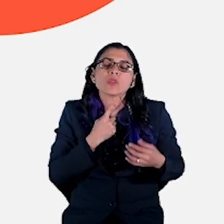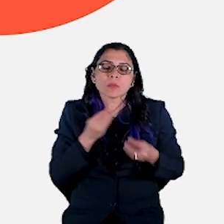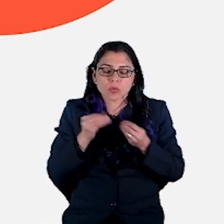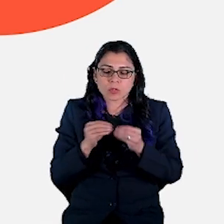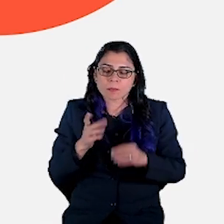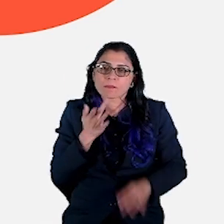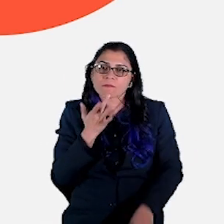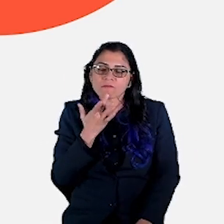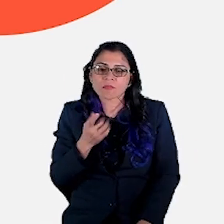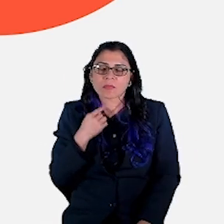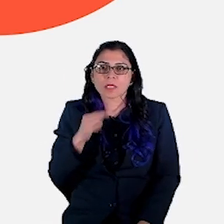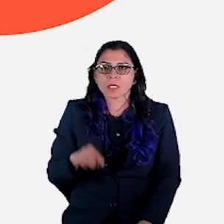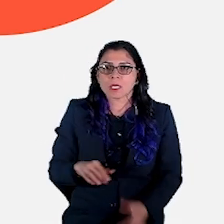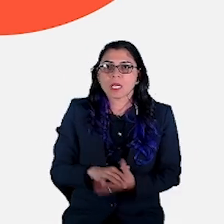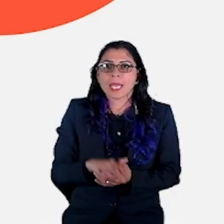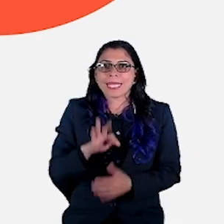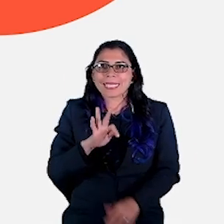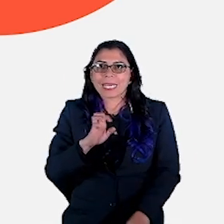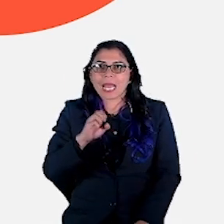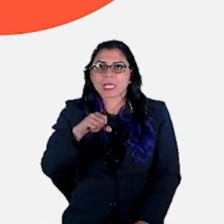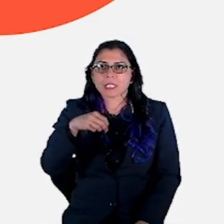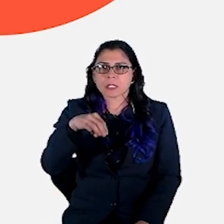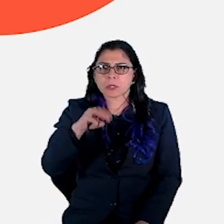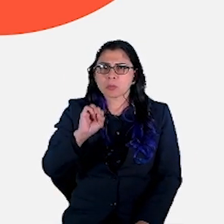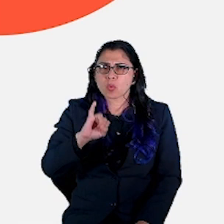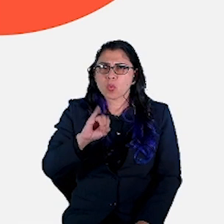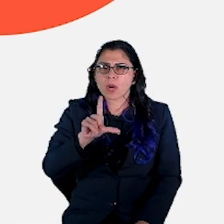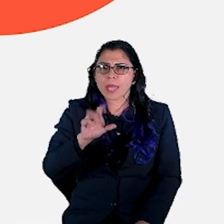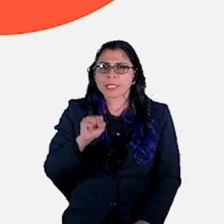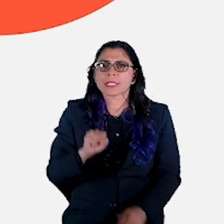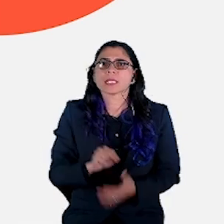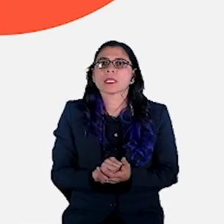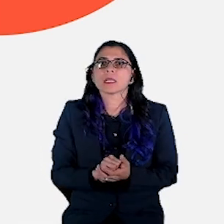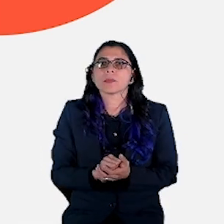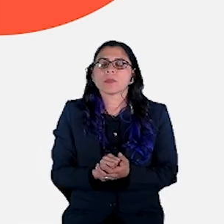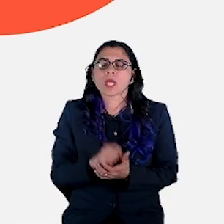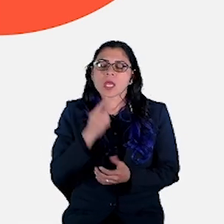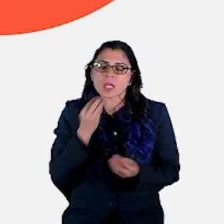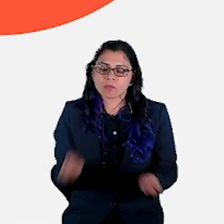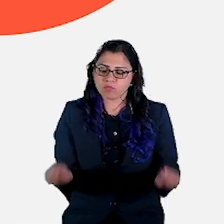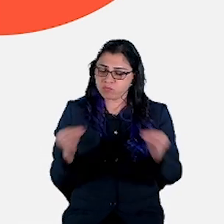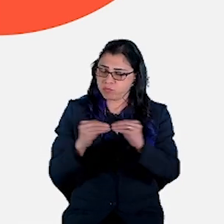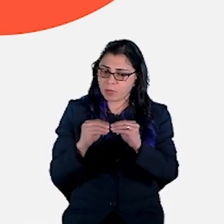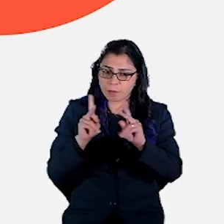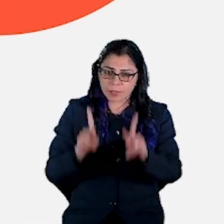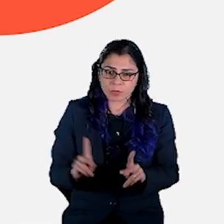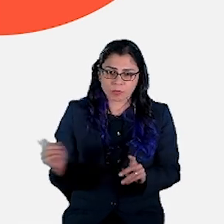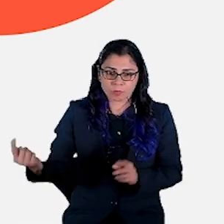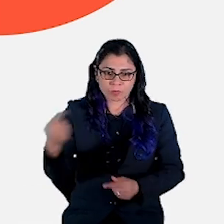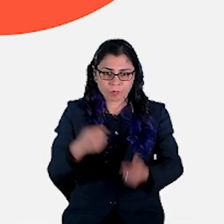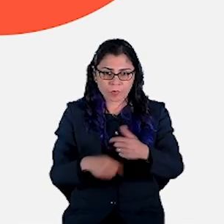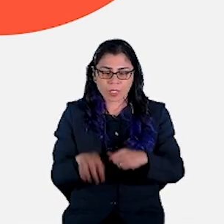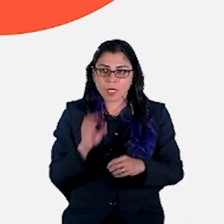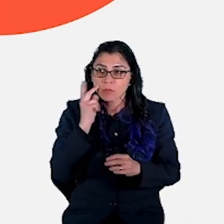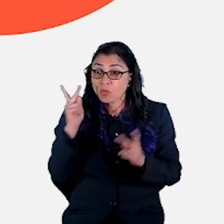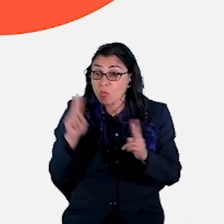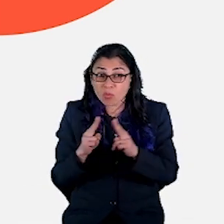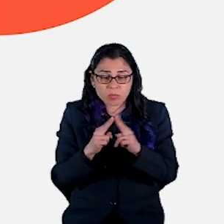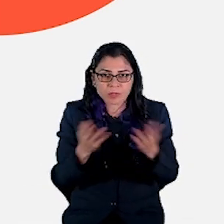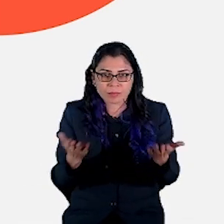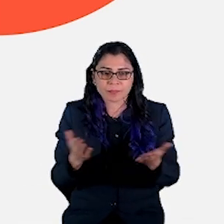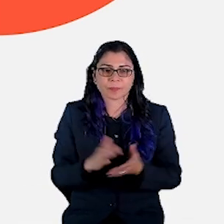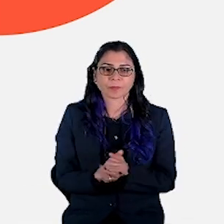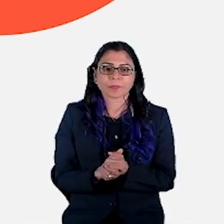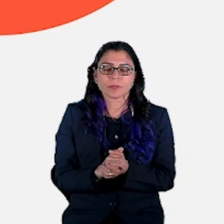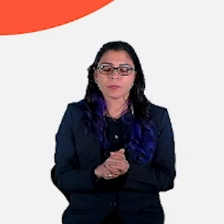uno preferido que se llama las venas azules eh que cada vez más eh se llena de mucha eh reputación